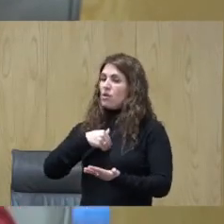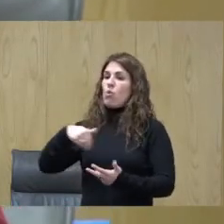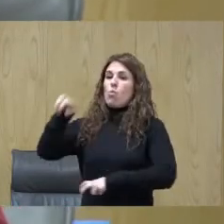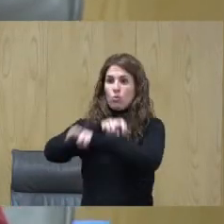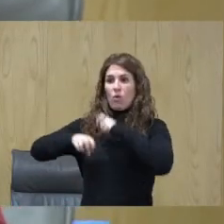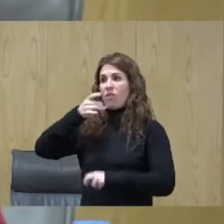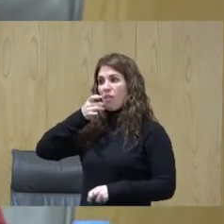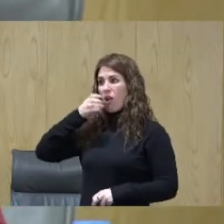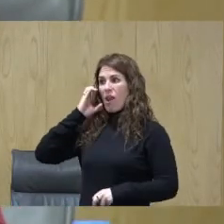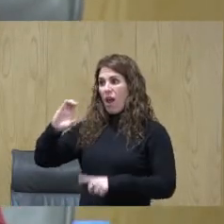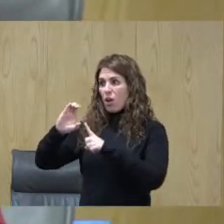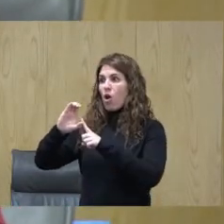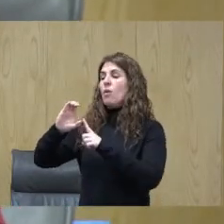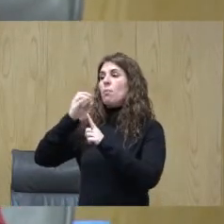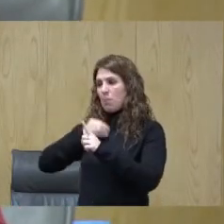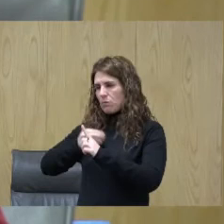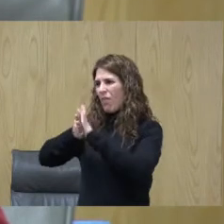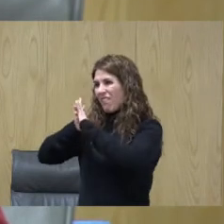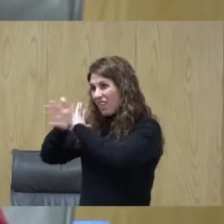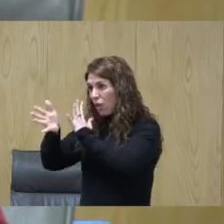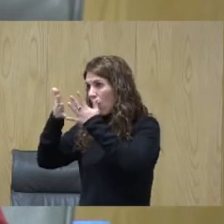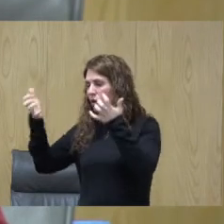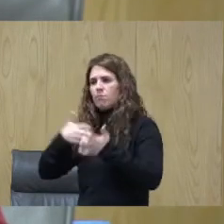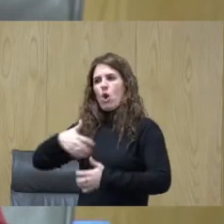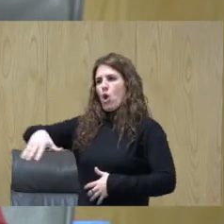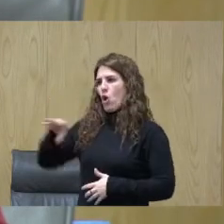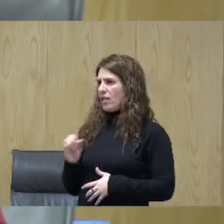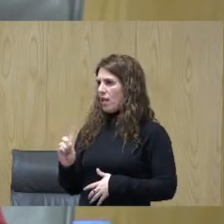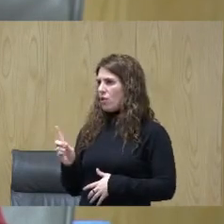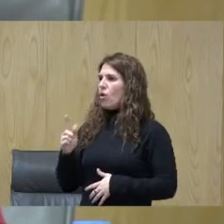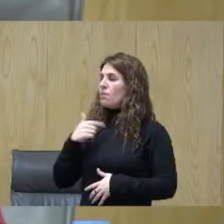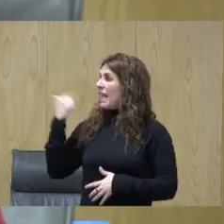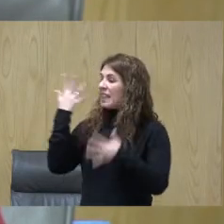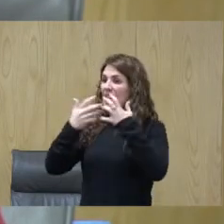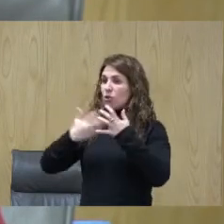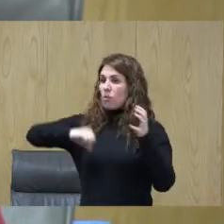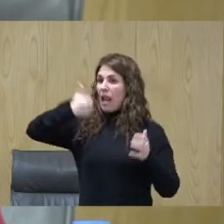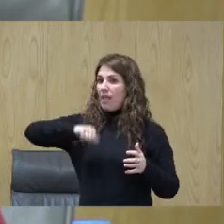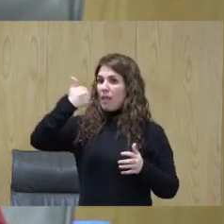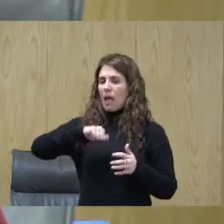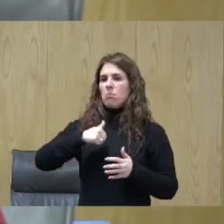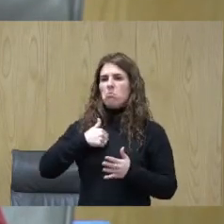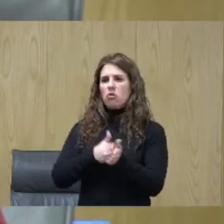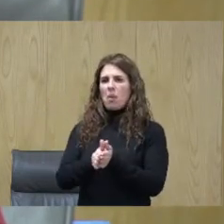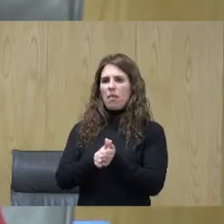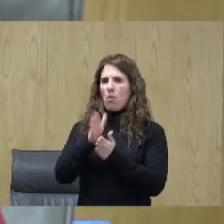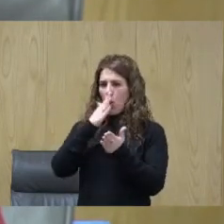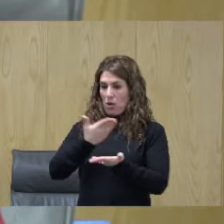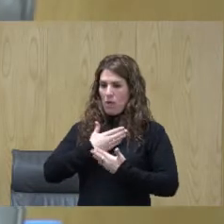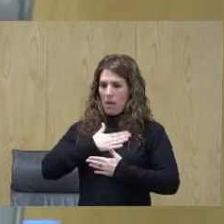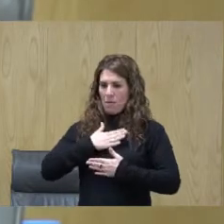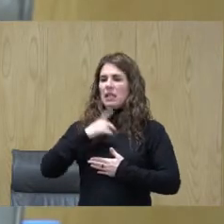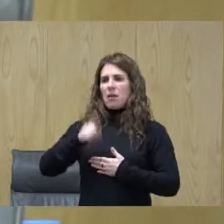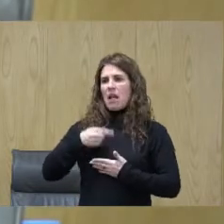diccionario, hay definiciones que no entiendo. Me motiva a validar textos porque es una ayuda para mí y mucha más